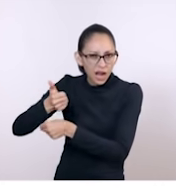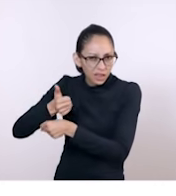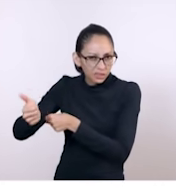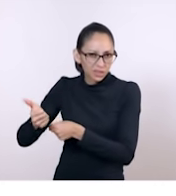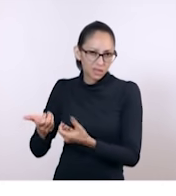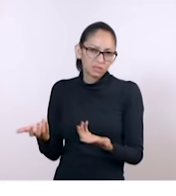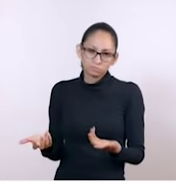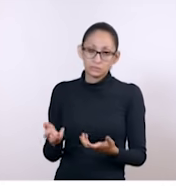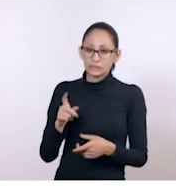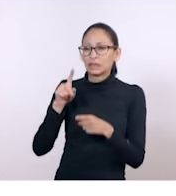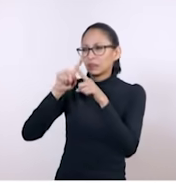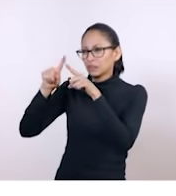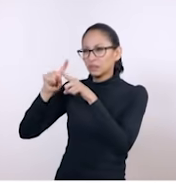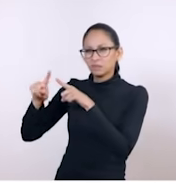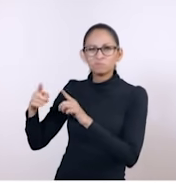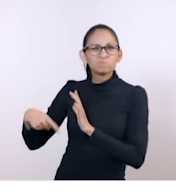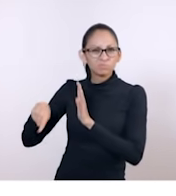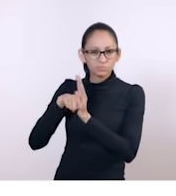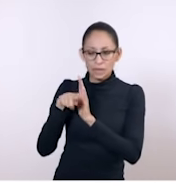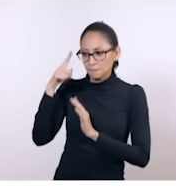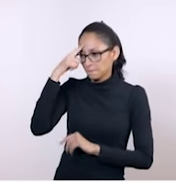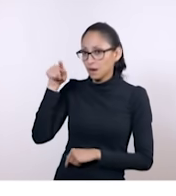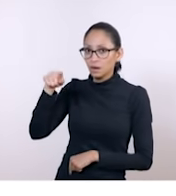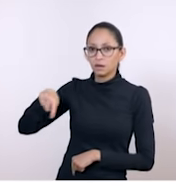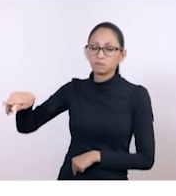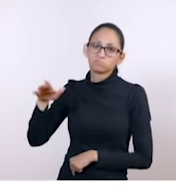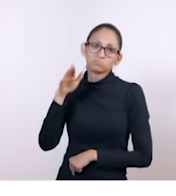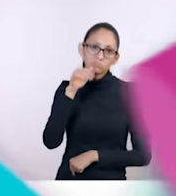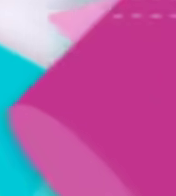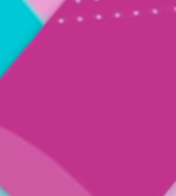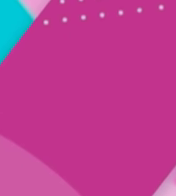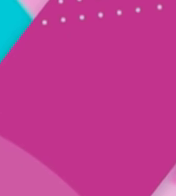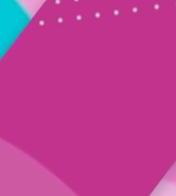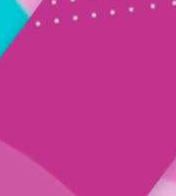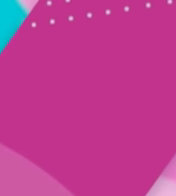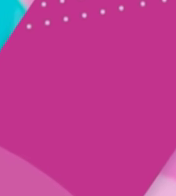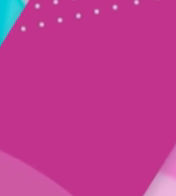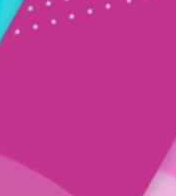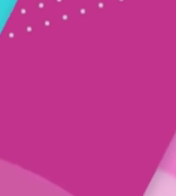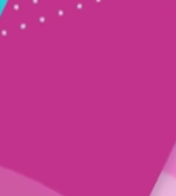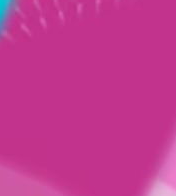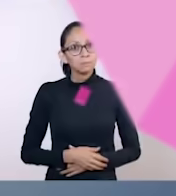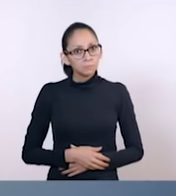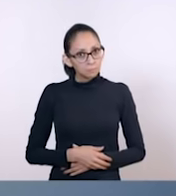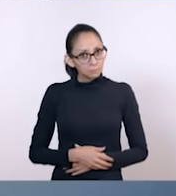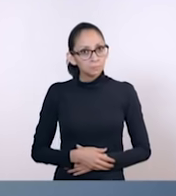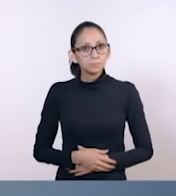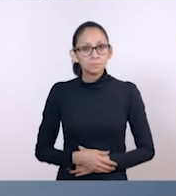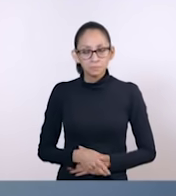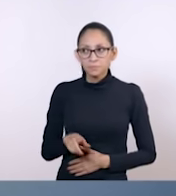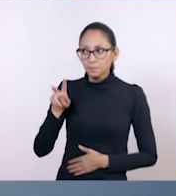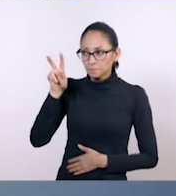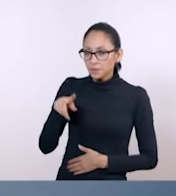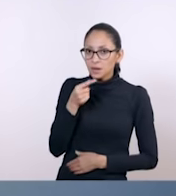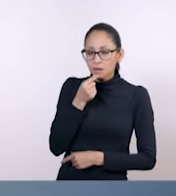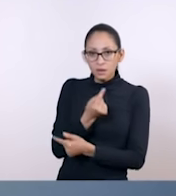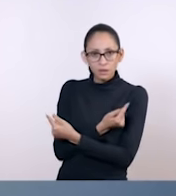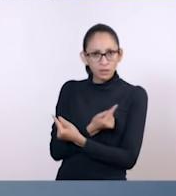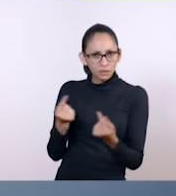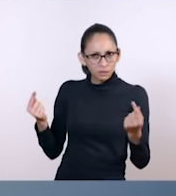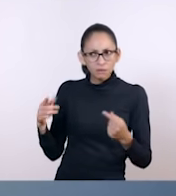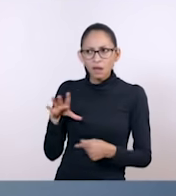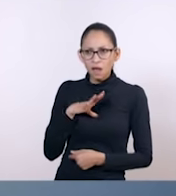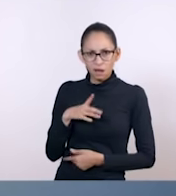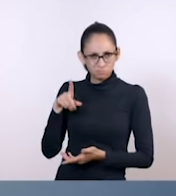y el acoso y otras acciones que afectan nuestra integridad y dignidad. Vaya, las niñas y los niños